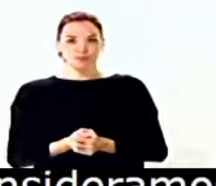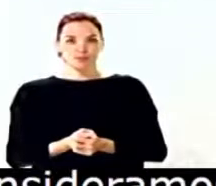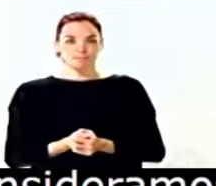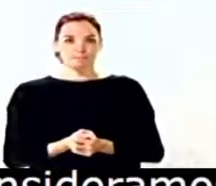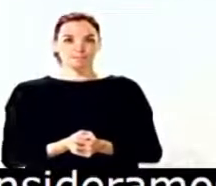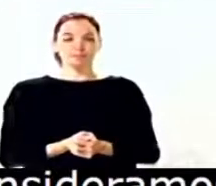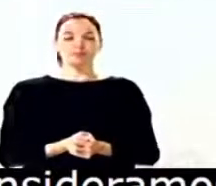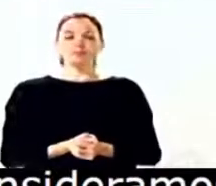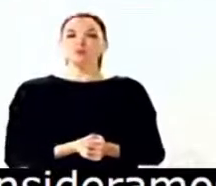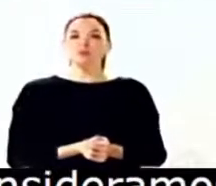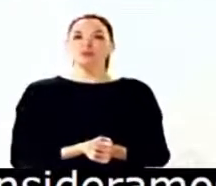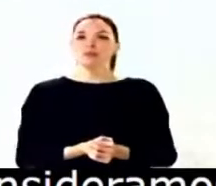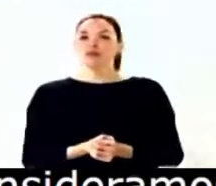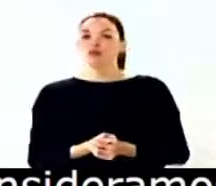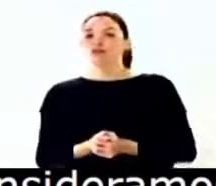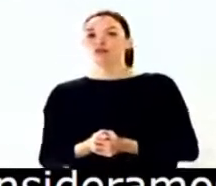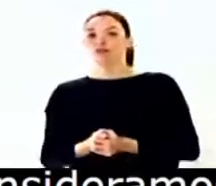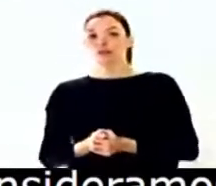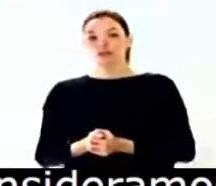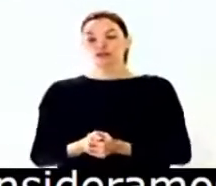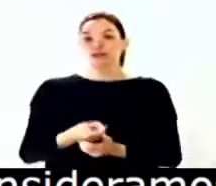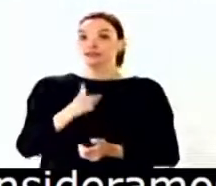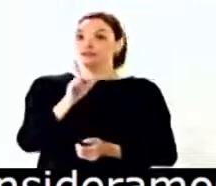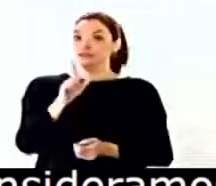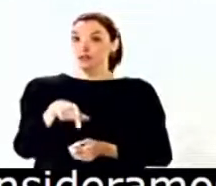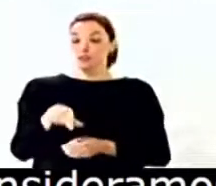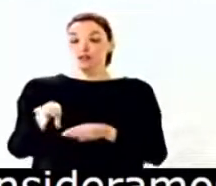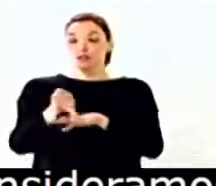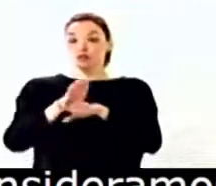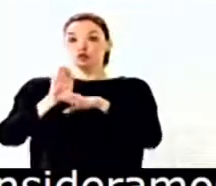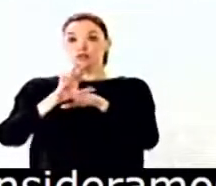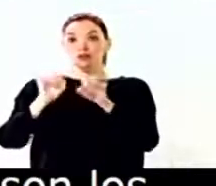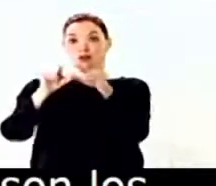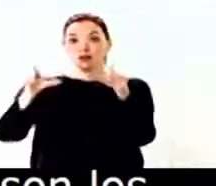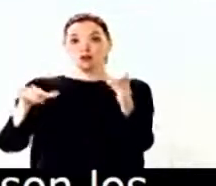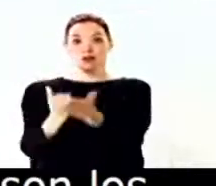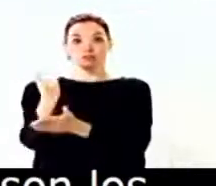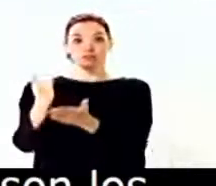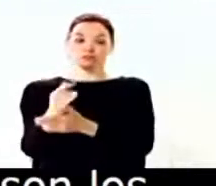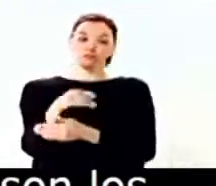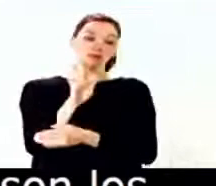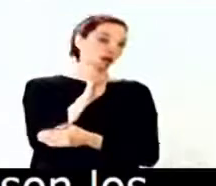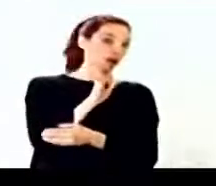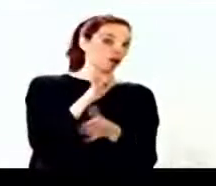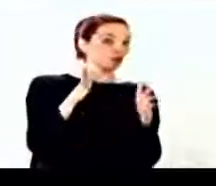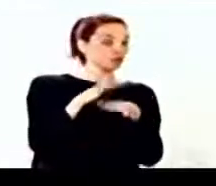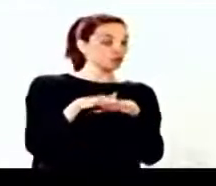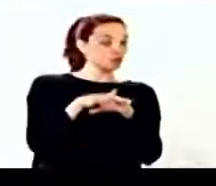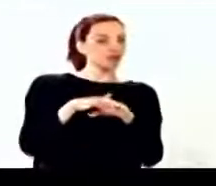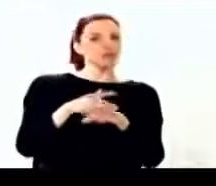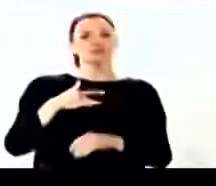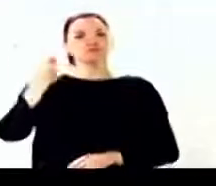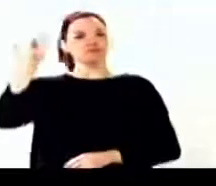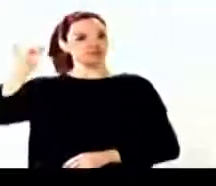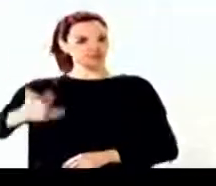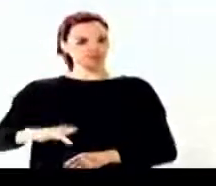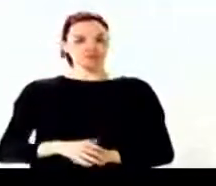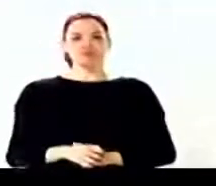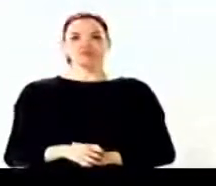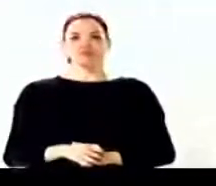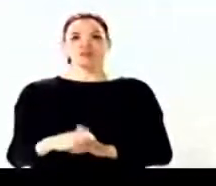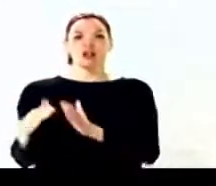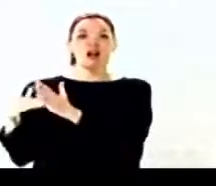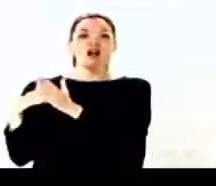La Consejería también de Agricultura, en este Consejo de Gobierno, ha autorizado la compra de 10